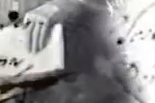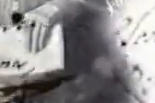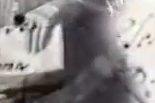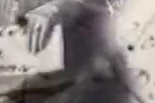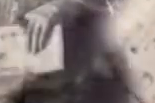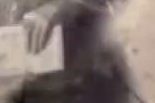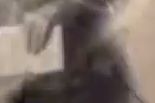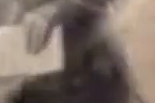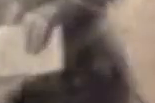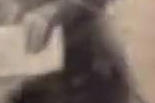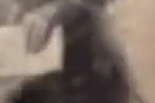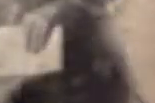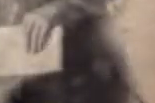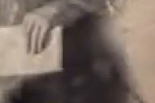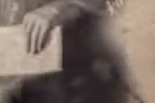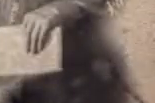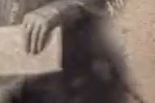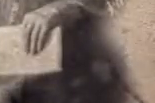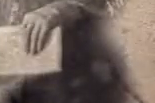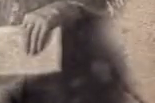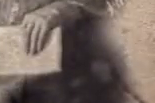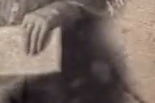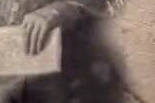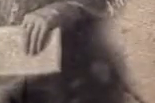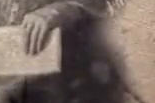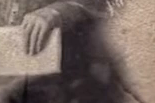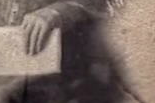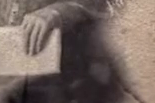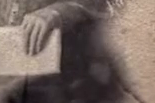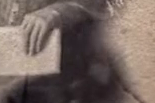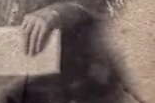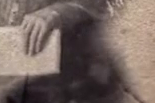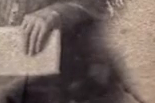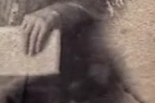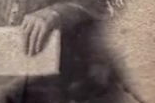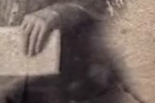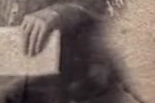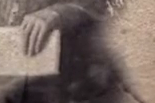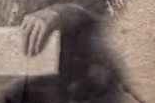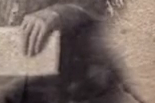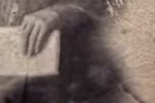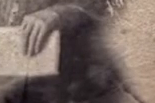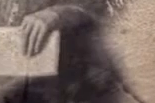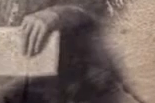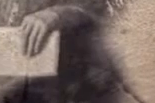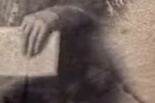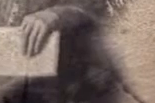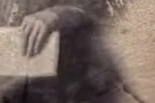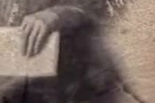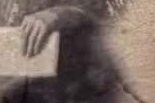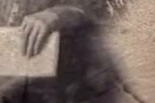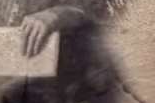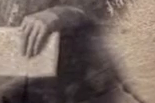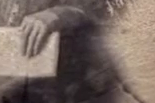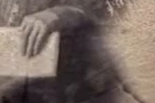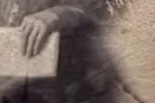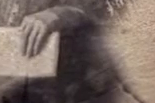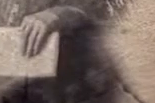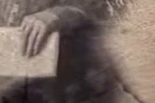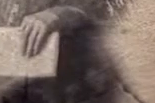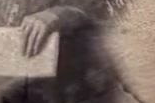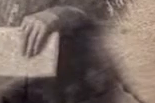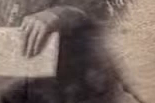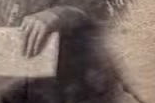de Luna Pizarro. El Congreso Constituyente del Perú queda solemnemente constituido e